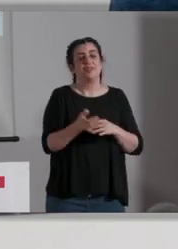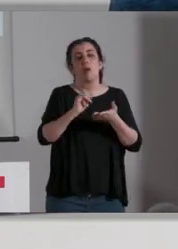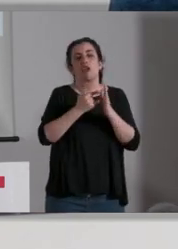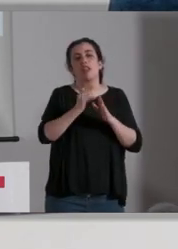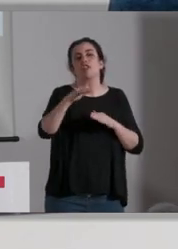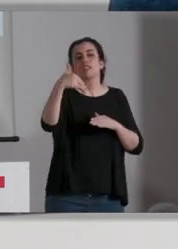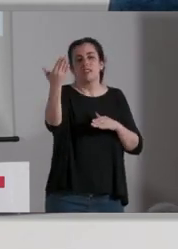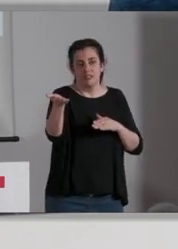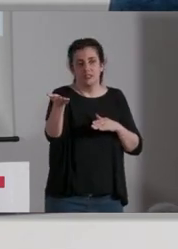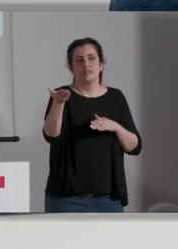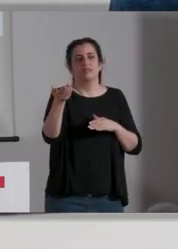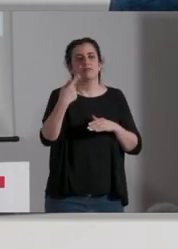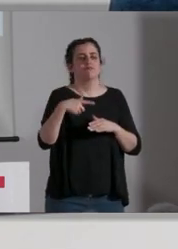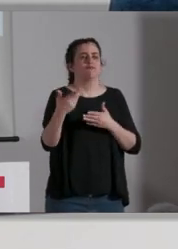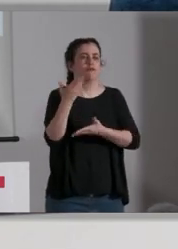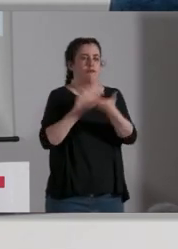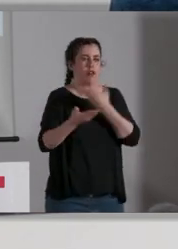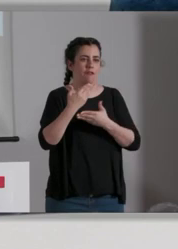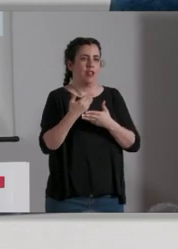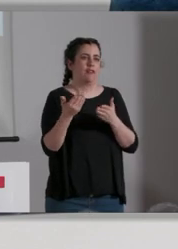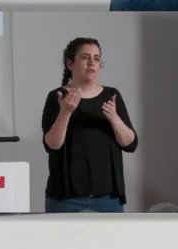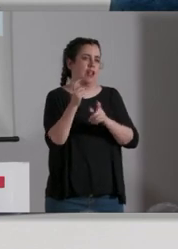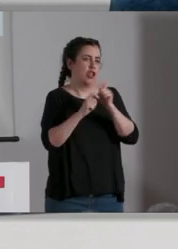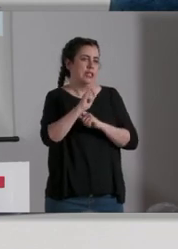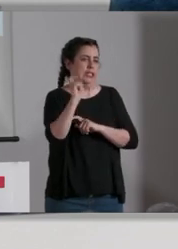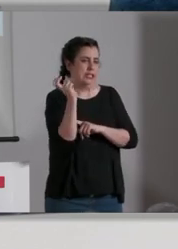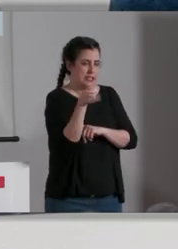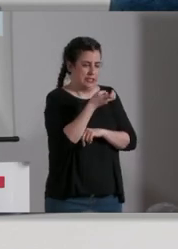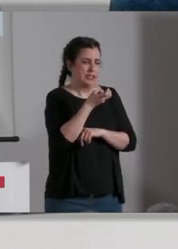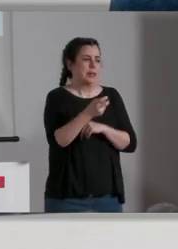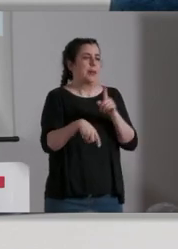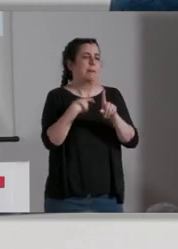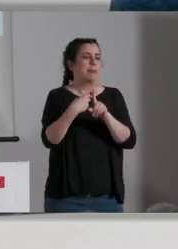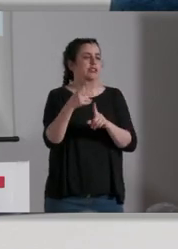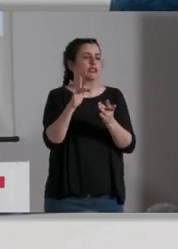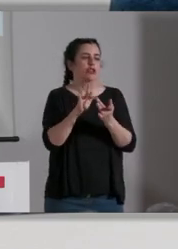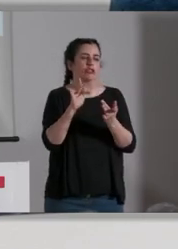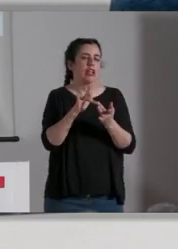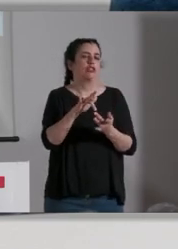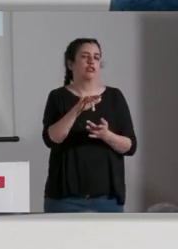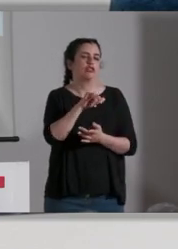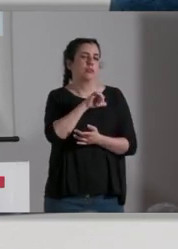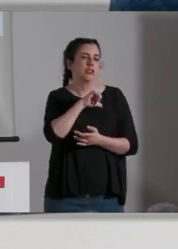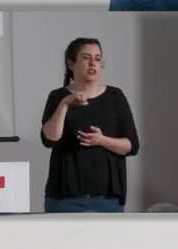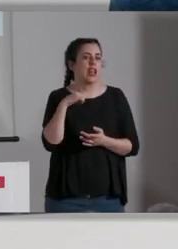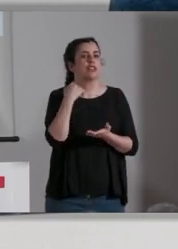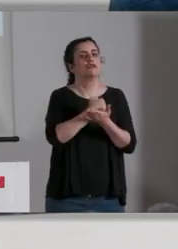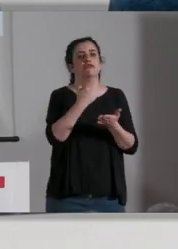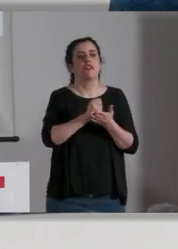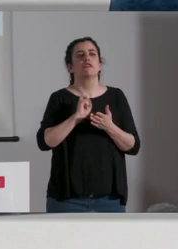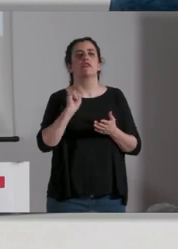red con Covisicha, REAS, Hispacop y tenemos contactos personales con socias y otros